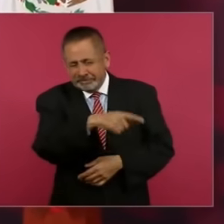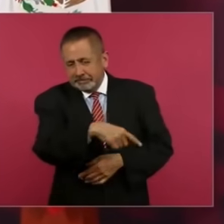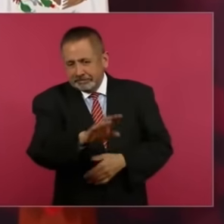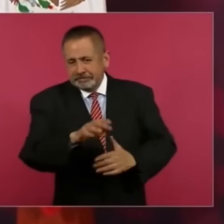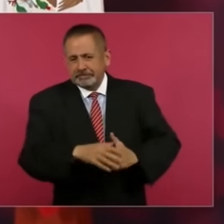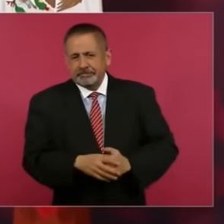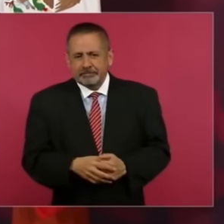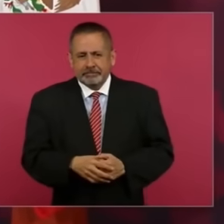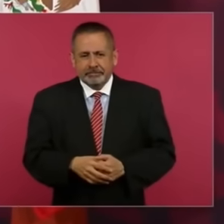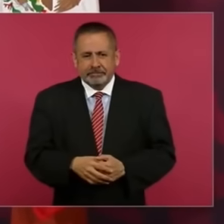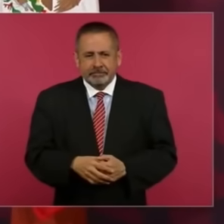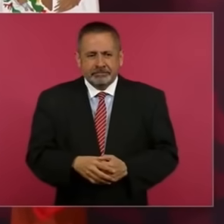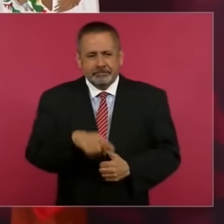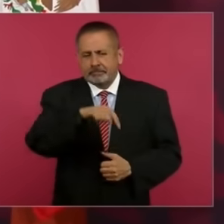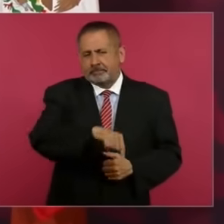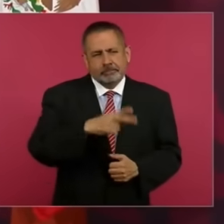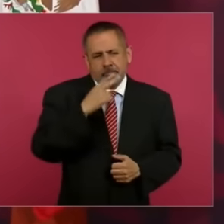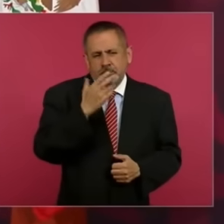no se usa la hamaca, pero